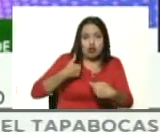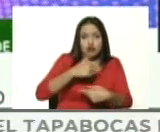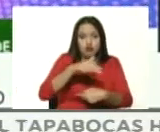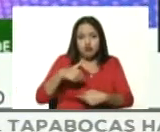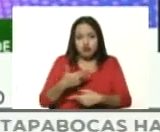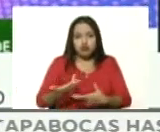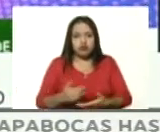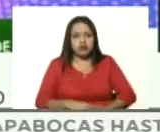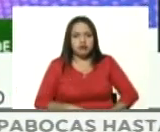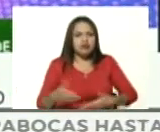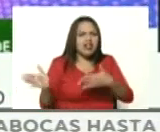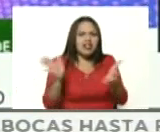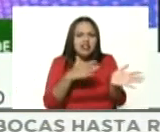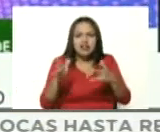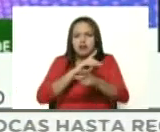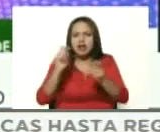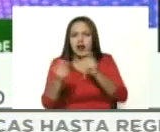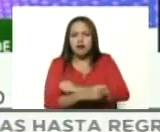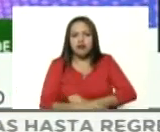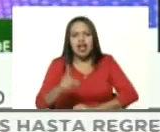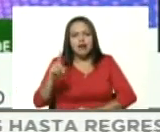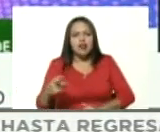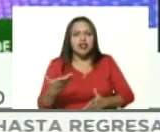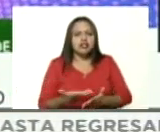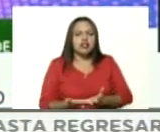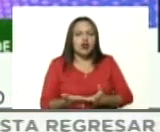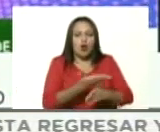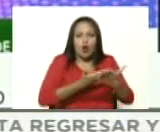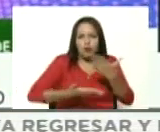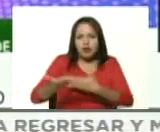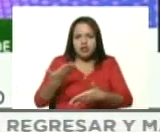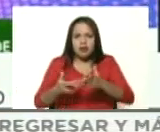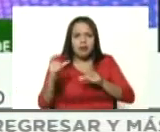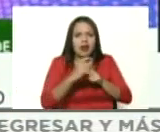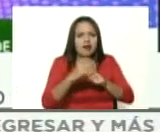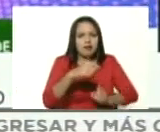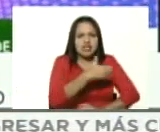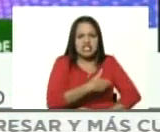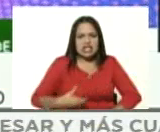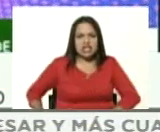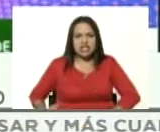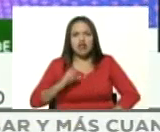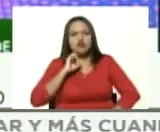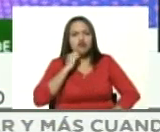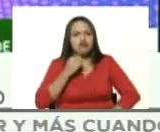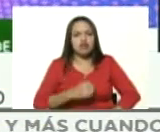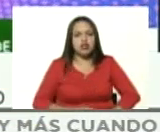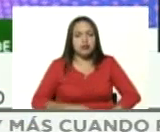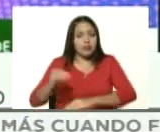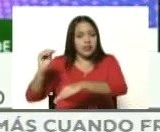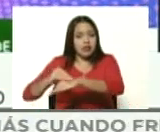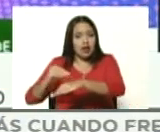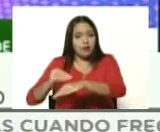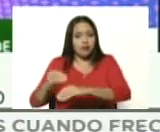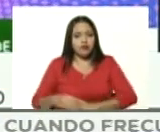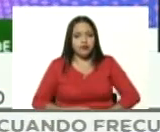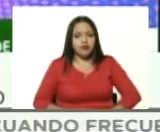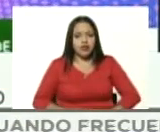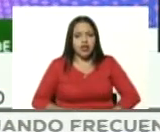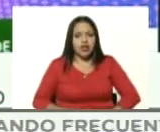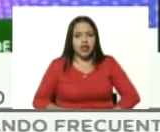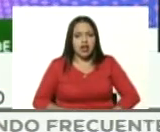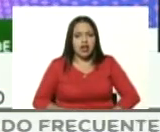También compartimos las palabras del presidente de la Federación Rusa, Vladimir Putin, cuando llamó a luchar contra la